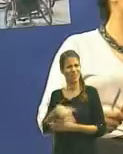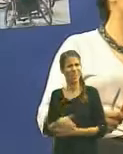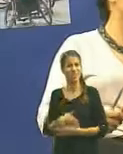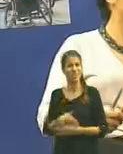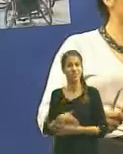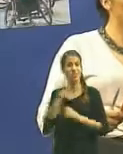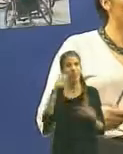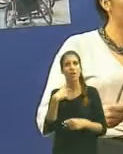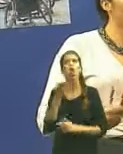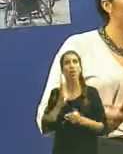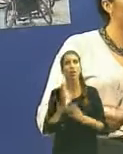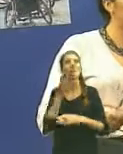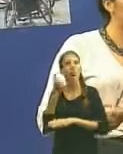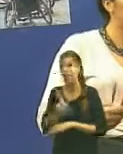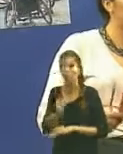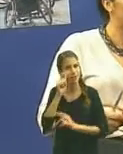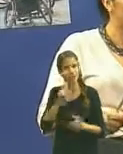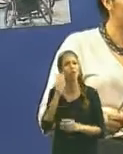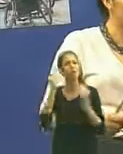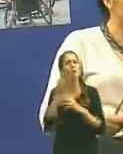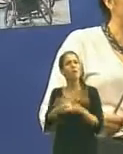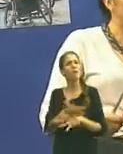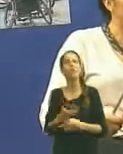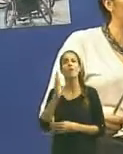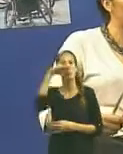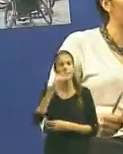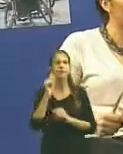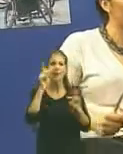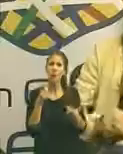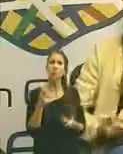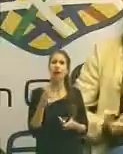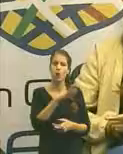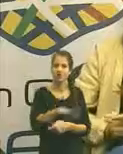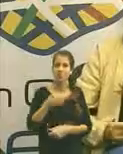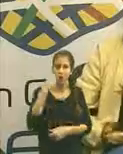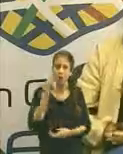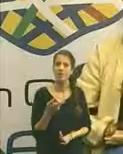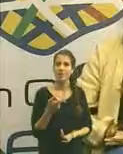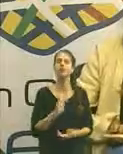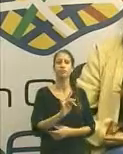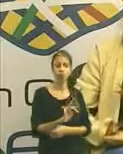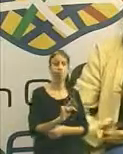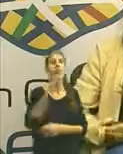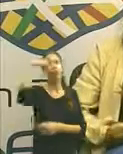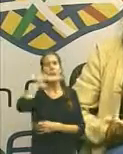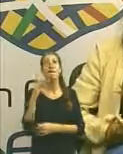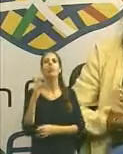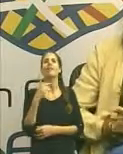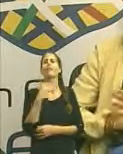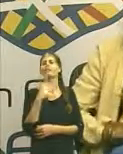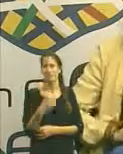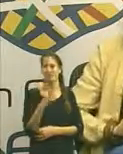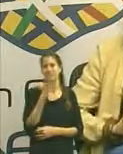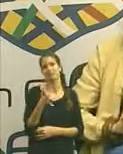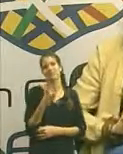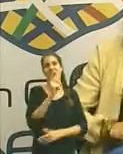juego, realmente los padres notan ese interés de los niños. Les ha costado bastante, sobre todo a los padres, porque al ser la